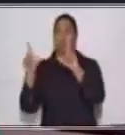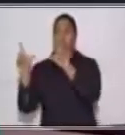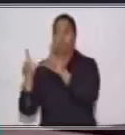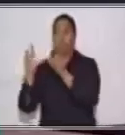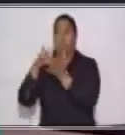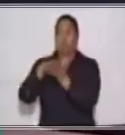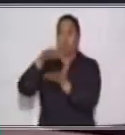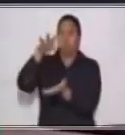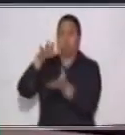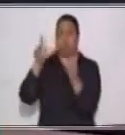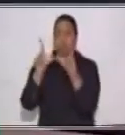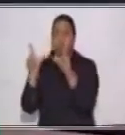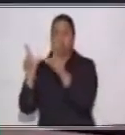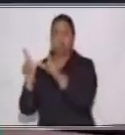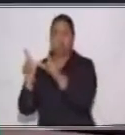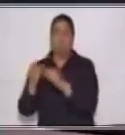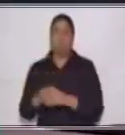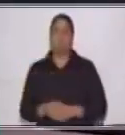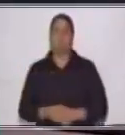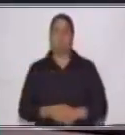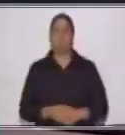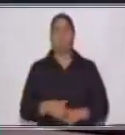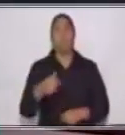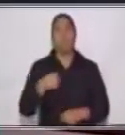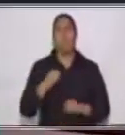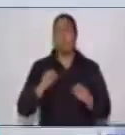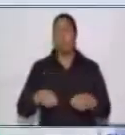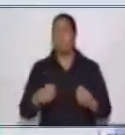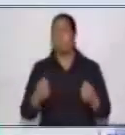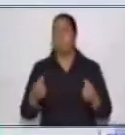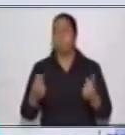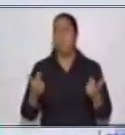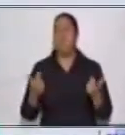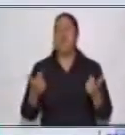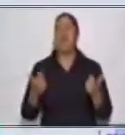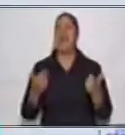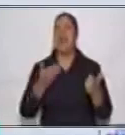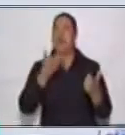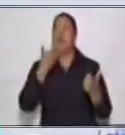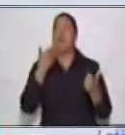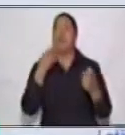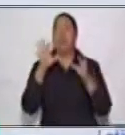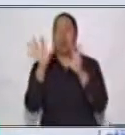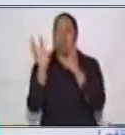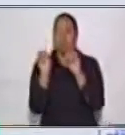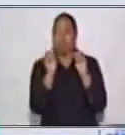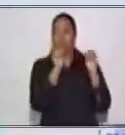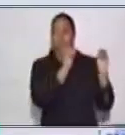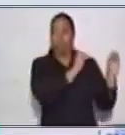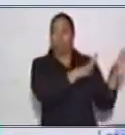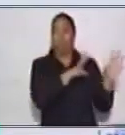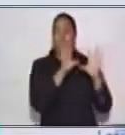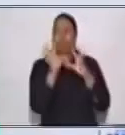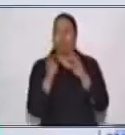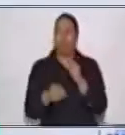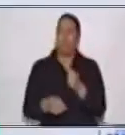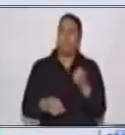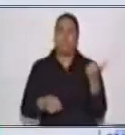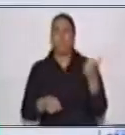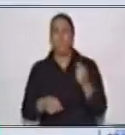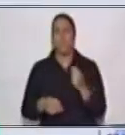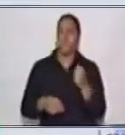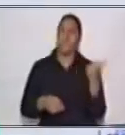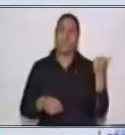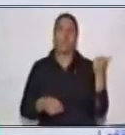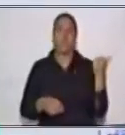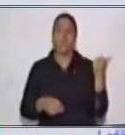que puedo hacer es quitar estos dos. Y los quito, los saco de la balanza.